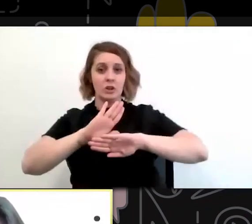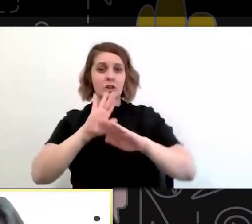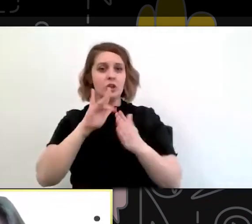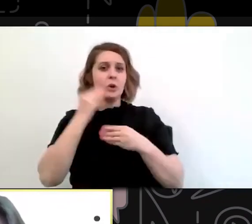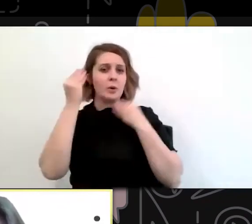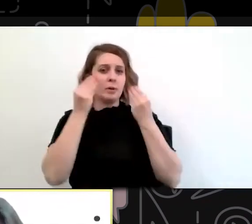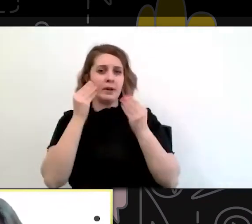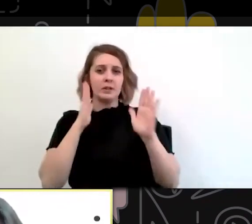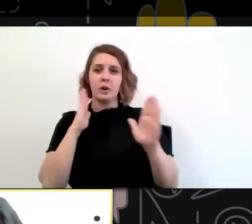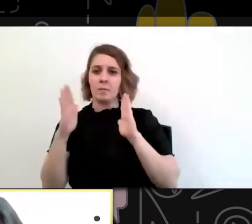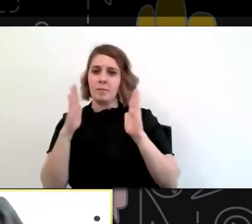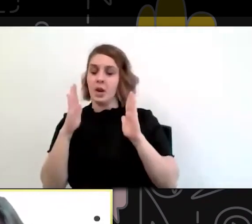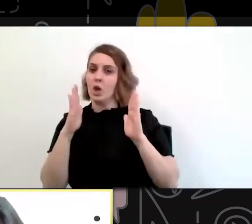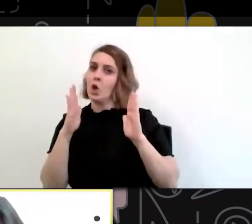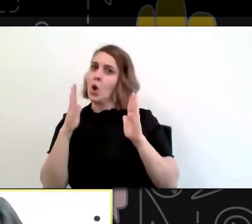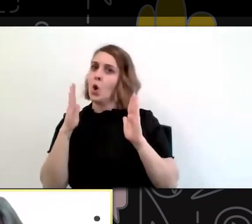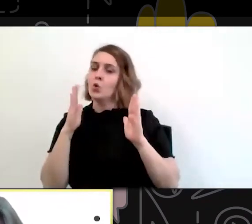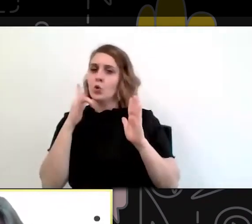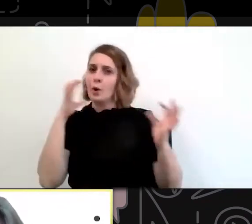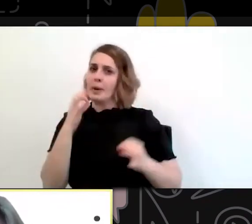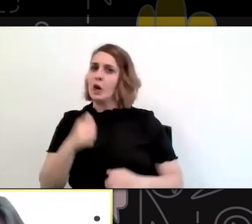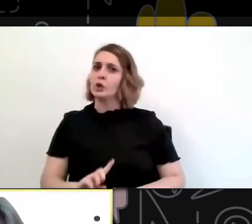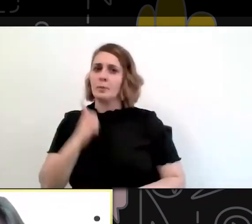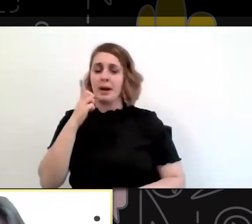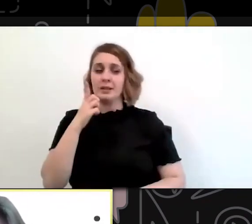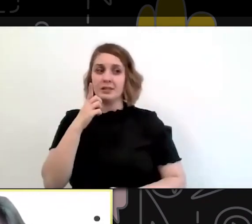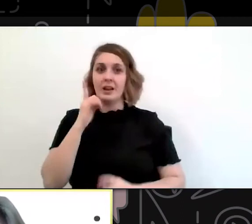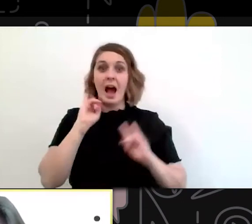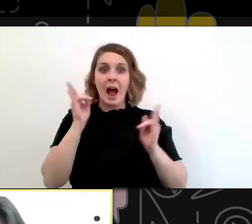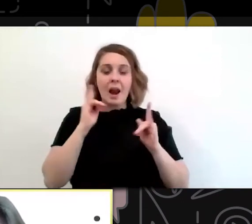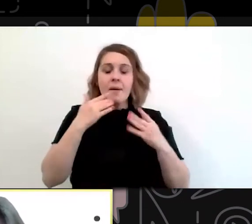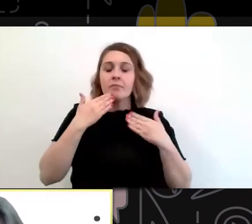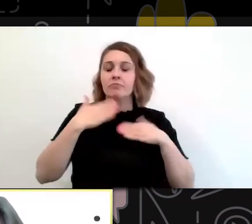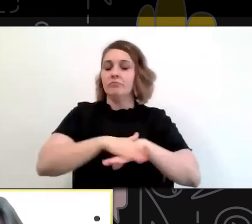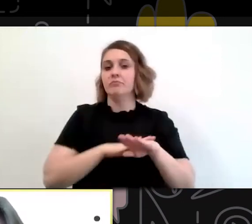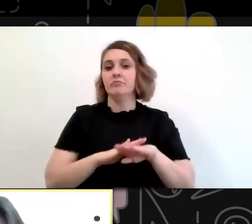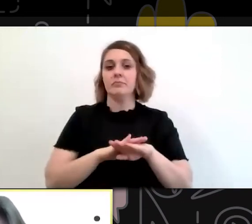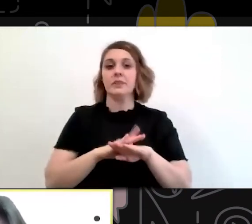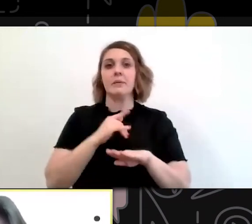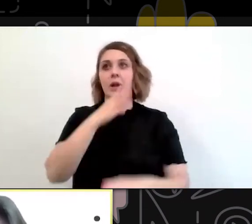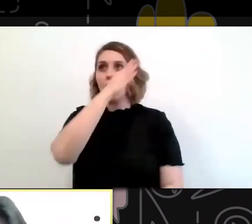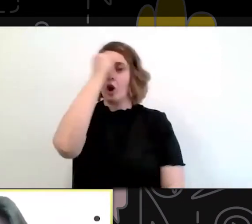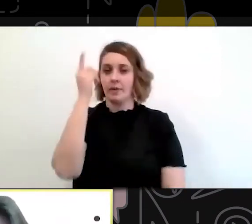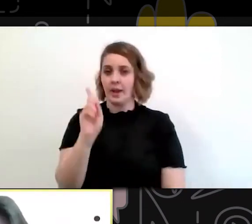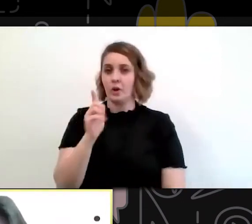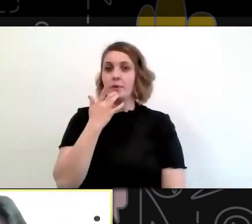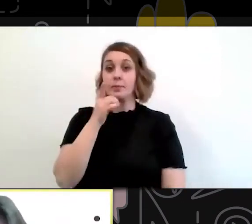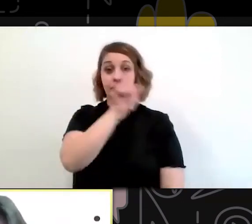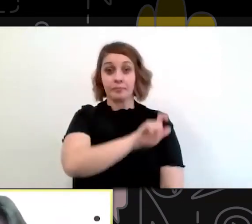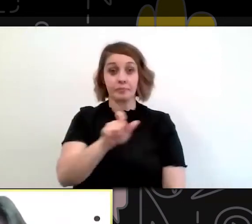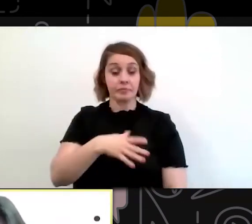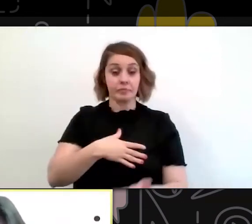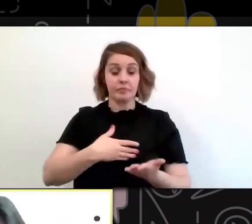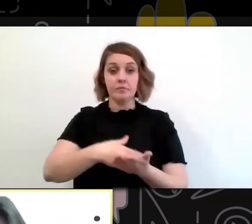el periodo más peligroso, es fundamental. Y tampoco creo que nos debemos olvidar, Mónica, no solo de las personas